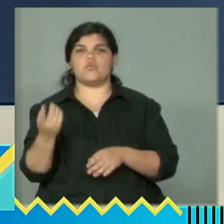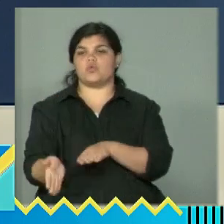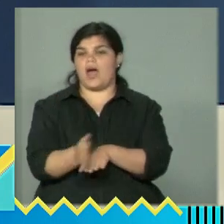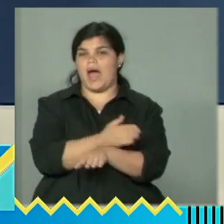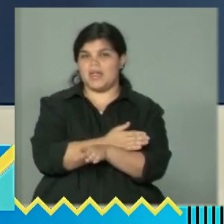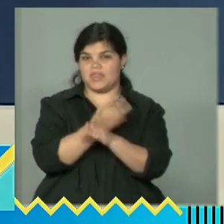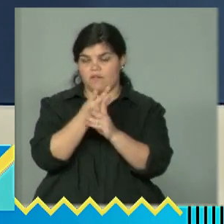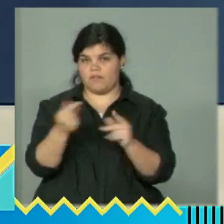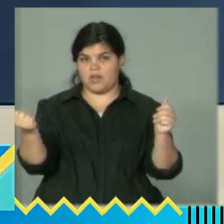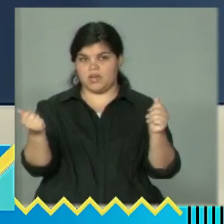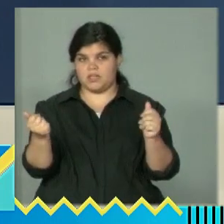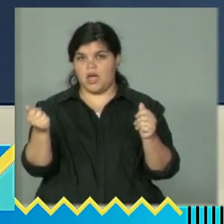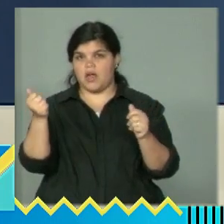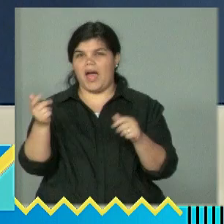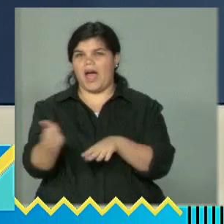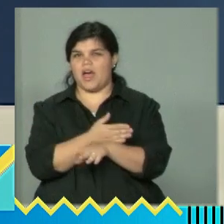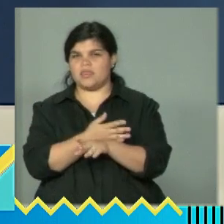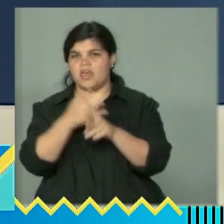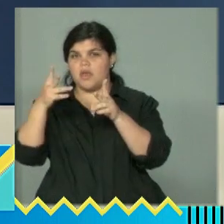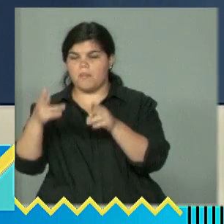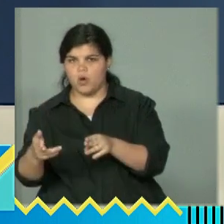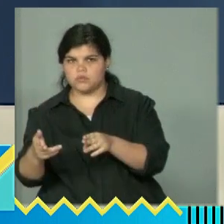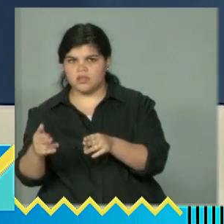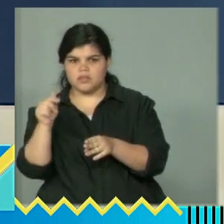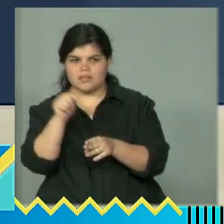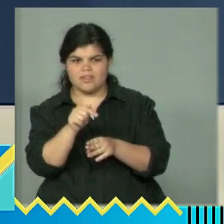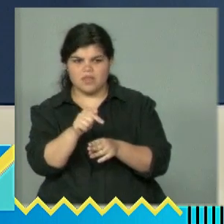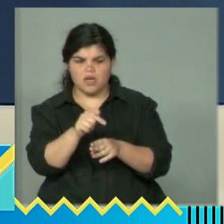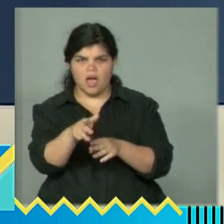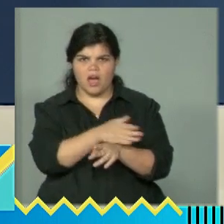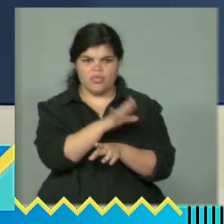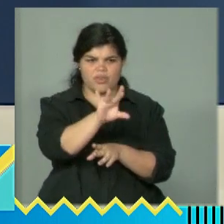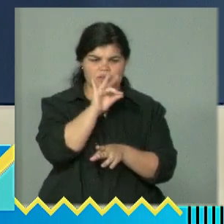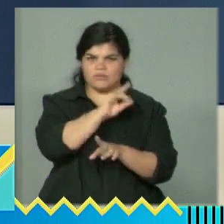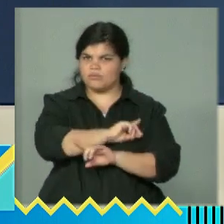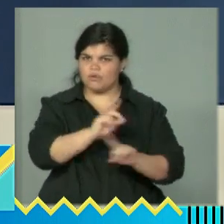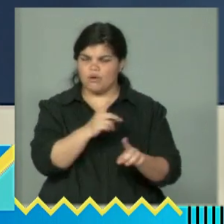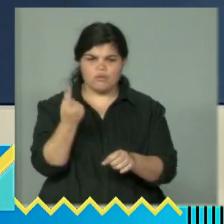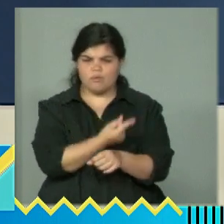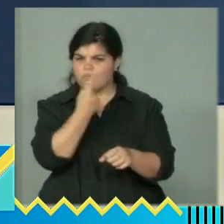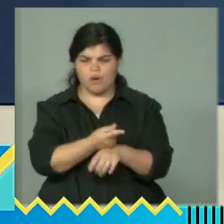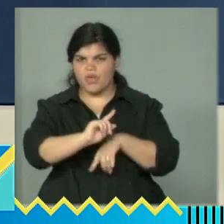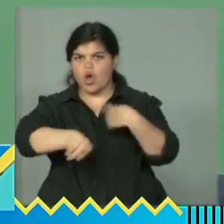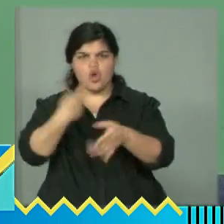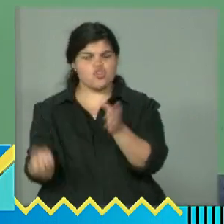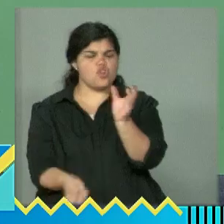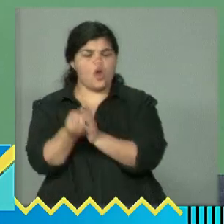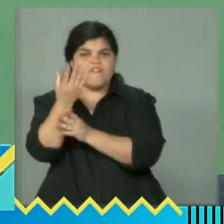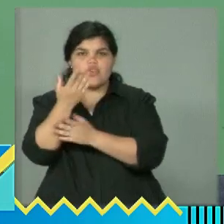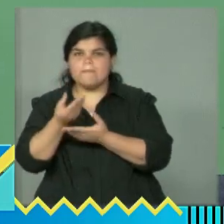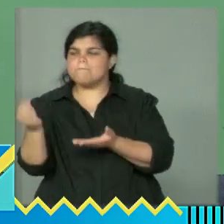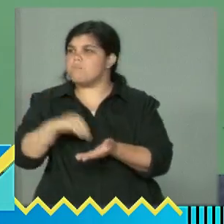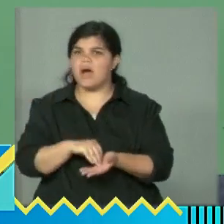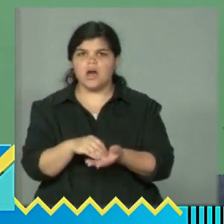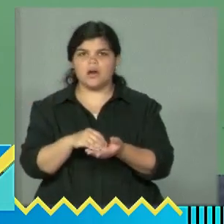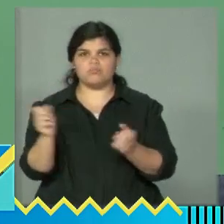de finalizar antes de una pausa, dijimos, no, esto no puede ser porque es mucho más complejo, o busquemos algo más innovador, algo que